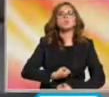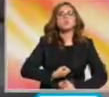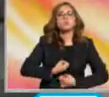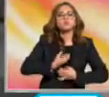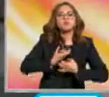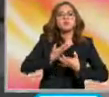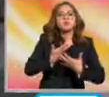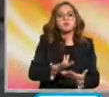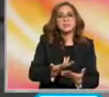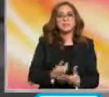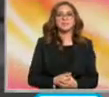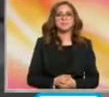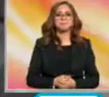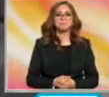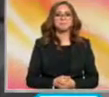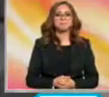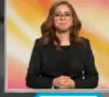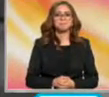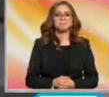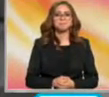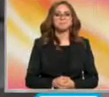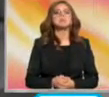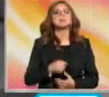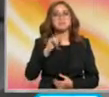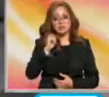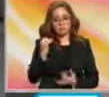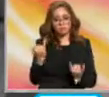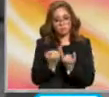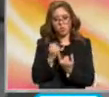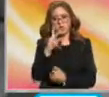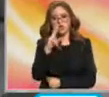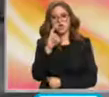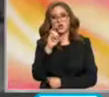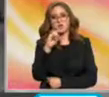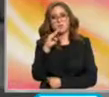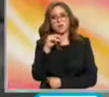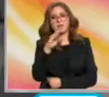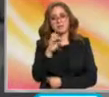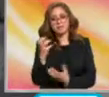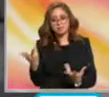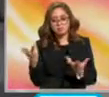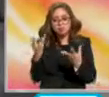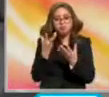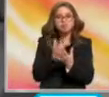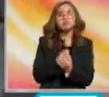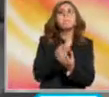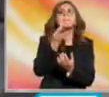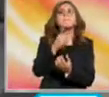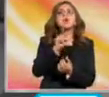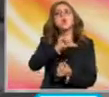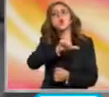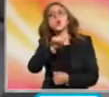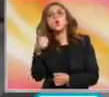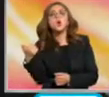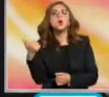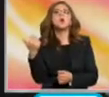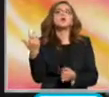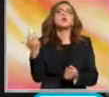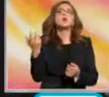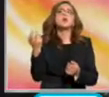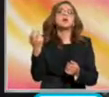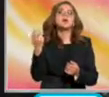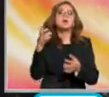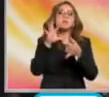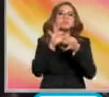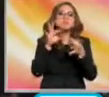al Entonces, romance. Bueno, está involucrado también y hay otros momentos también en los que hablan. Hay otros oratorios, por ejemplo, que lo